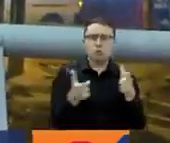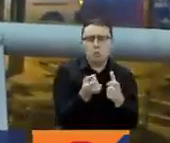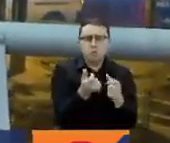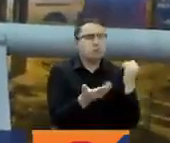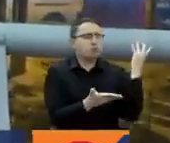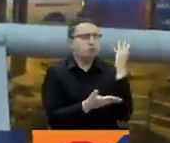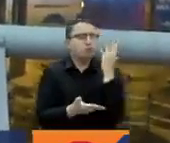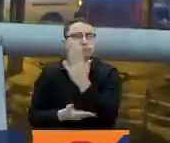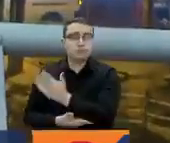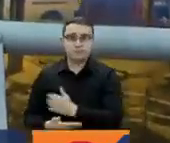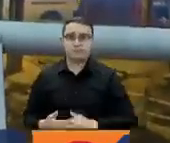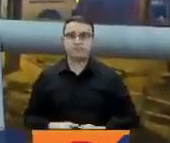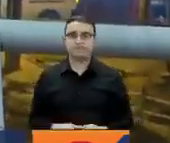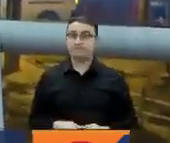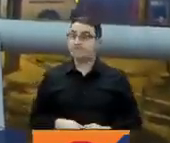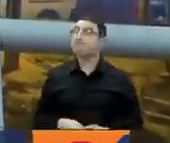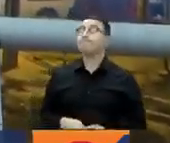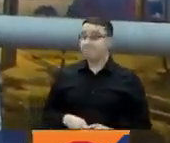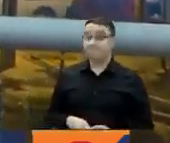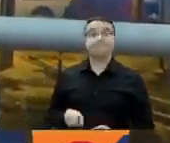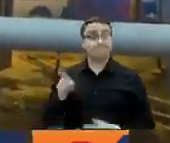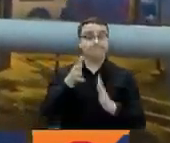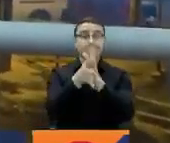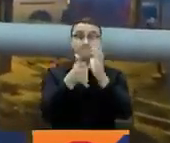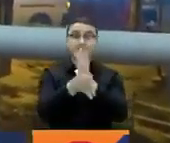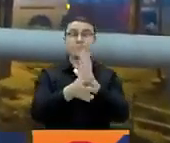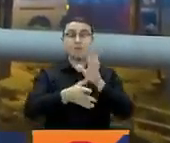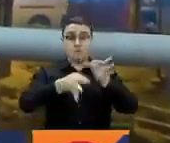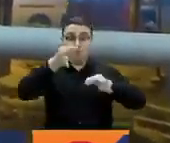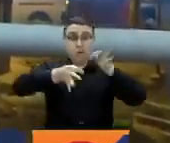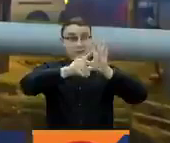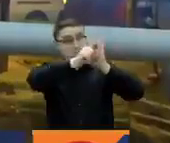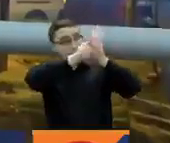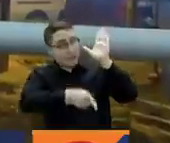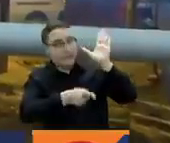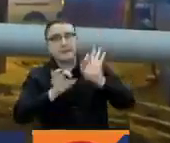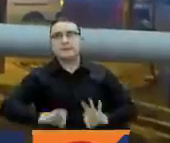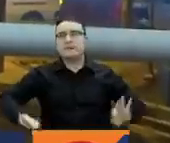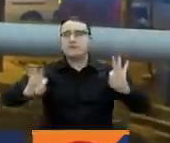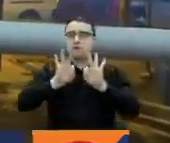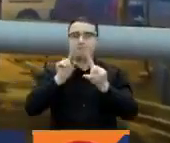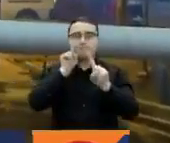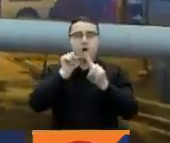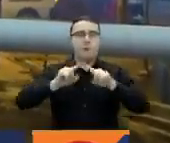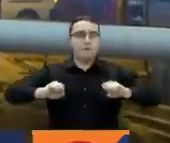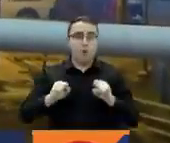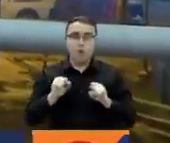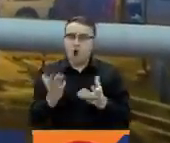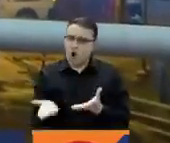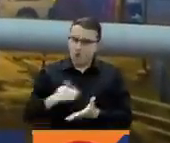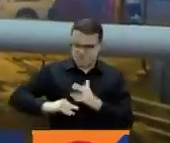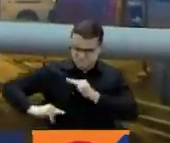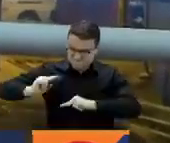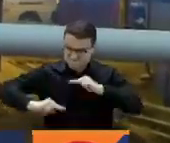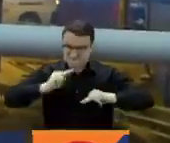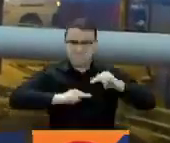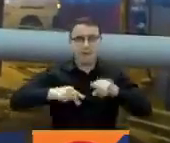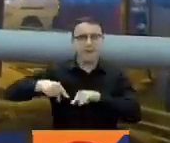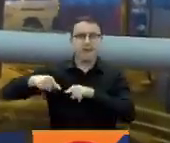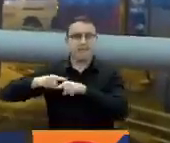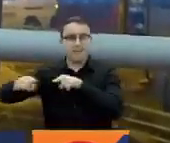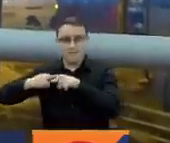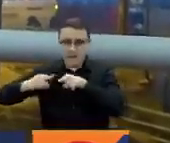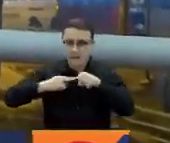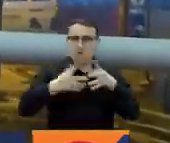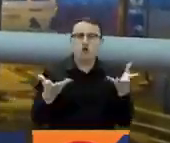entonces la importante decisión que se da para la capital del país, la reiteración de las obras de Transmilenio por la avenida